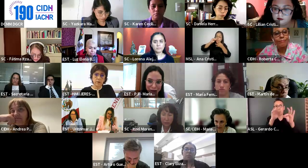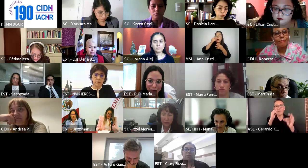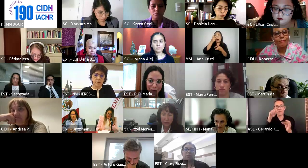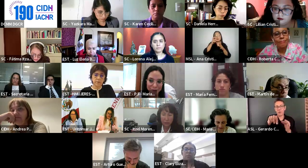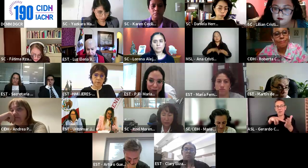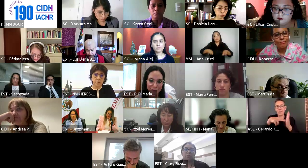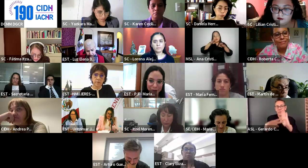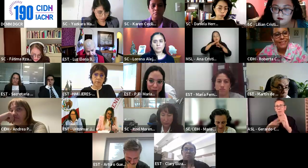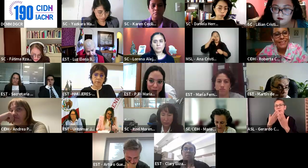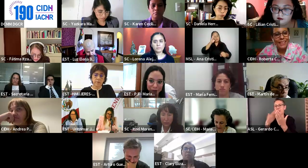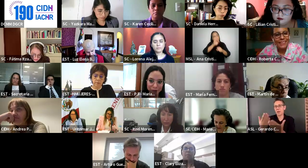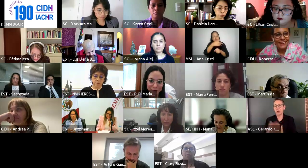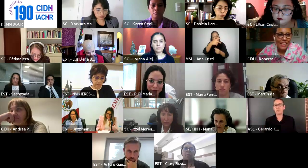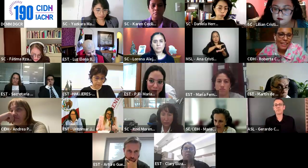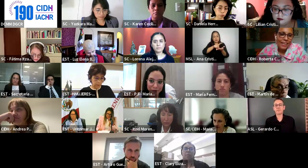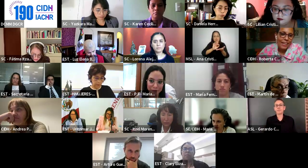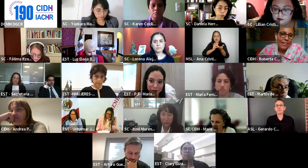gracias.